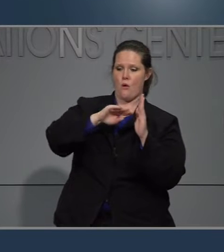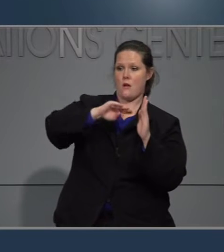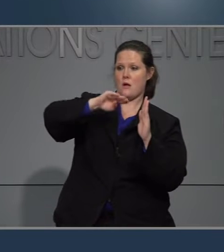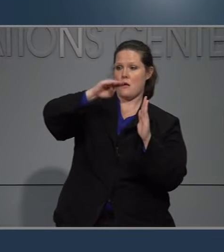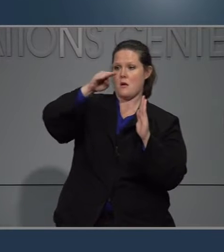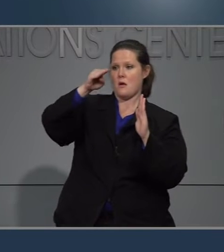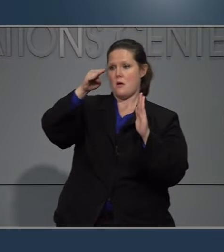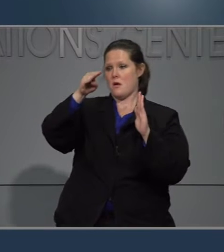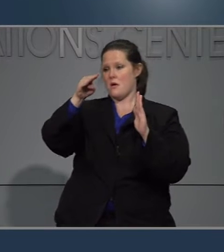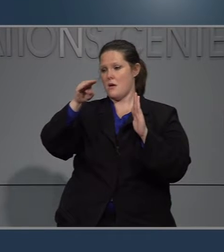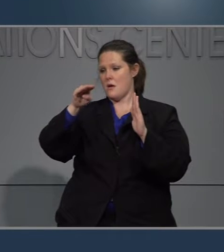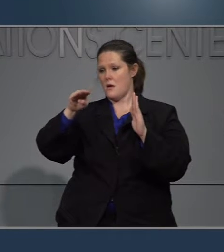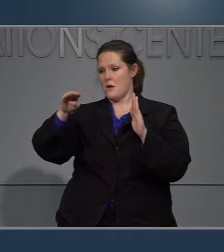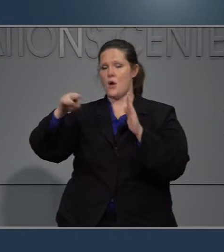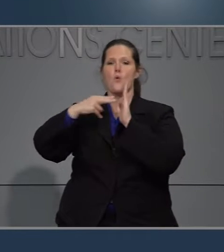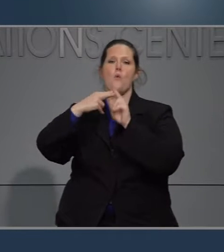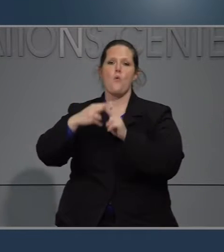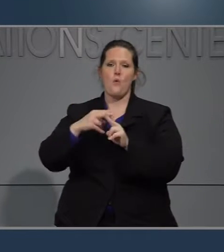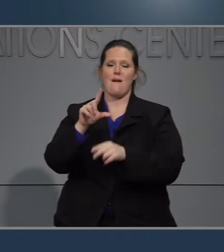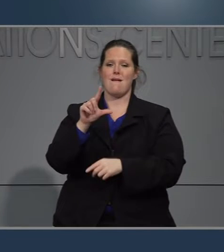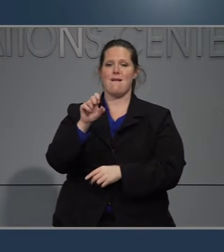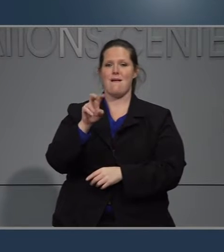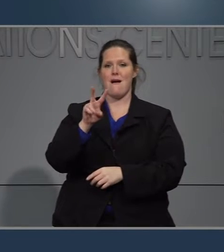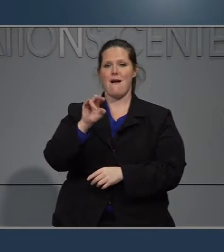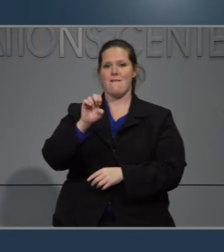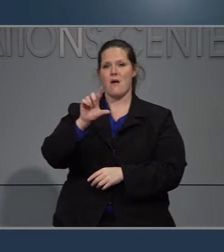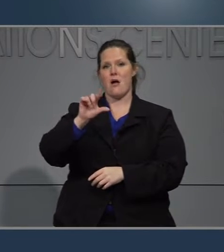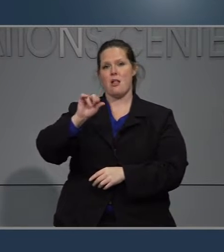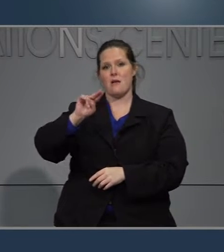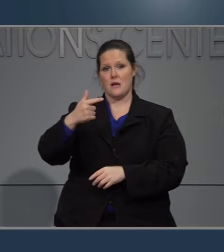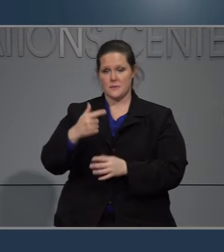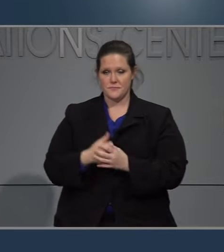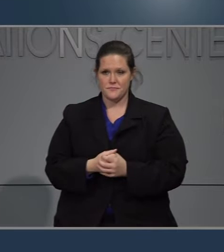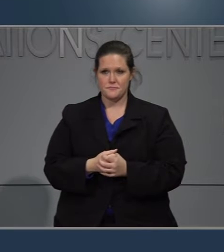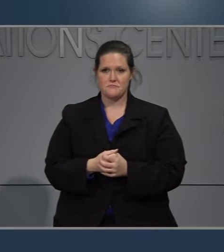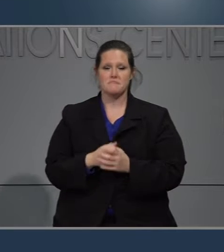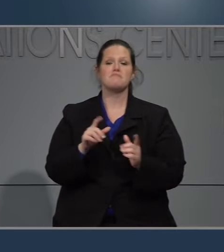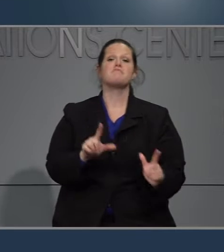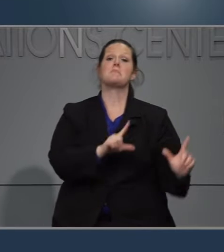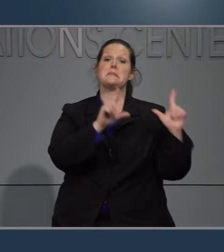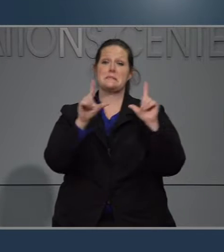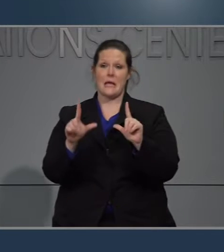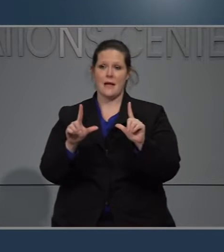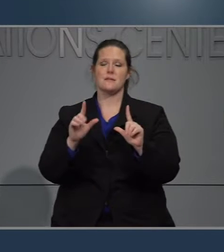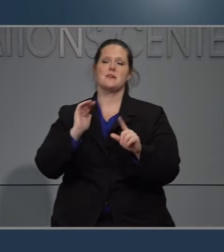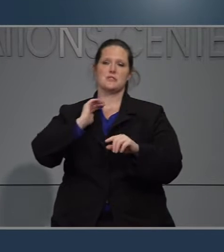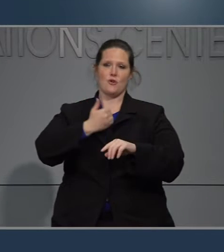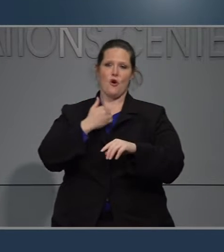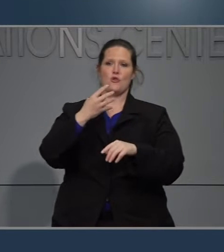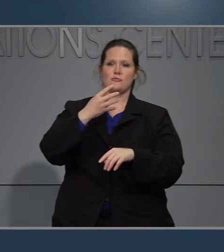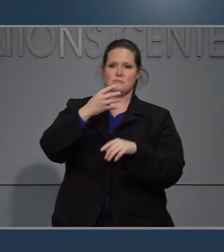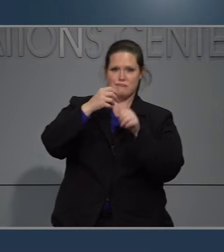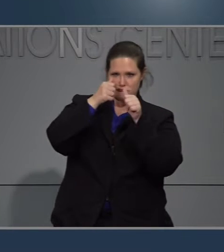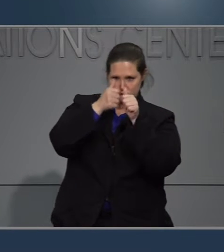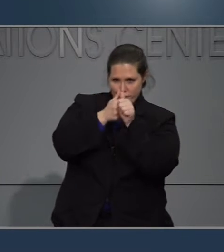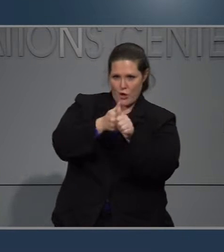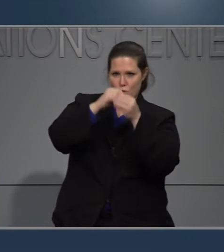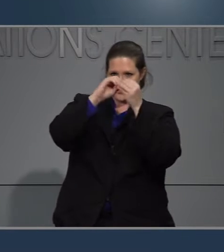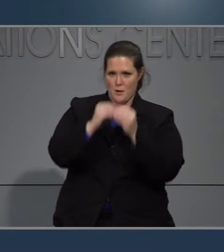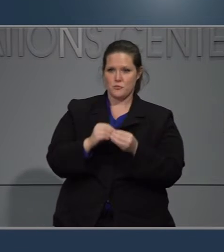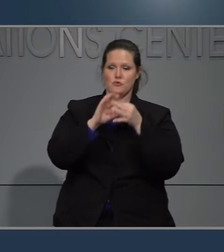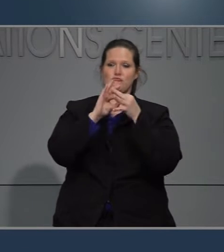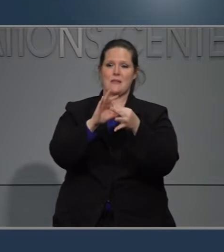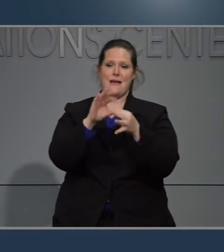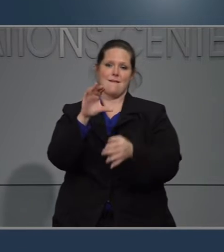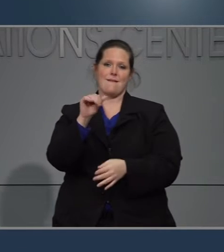pruebas confirmadas en laboratorio. Esto es una de nuestras métricas claves. Esta primera gráfica de casos nos muestra la